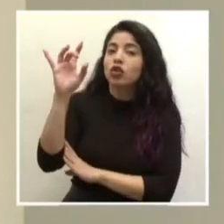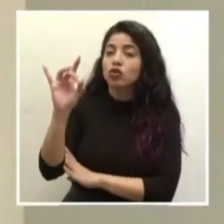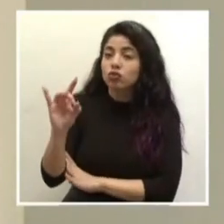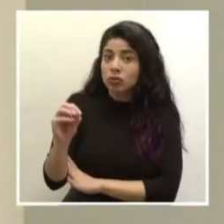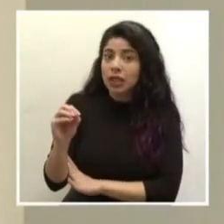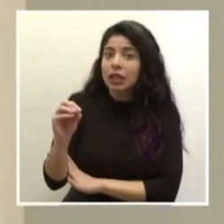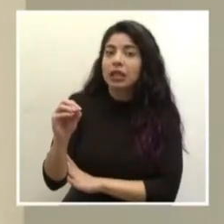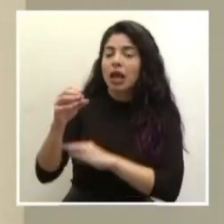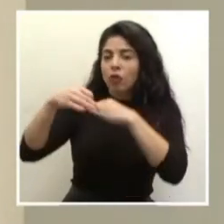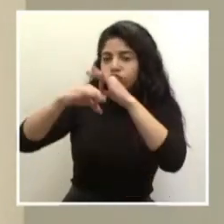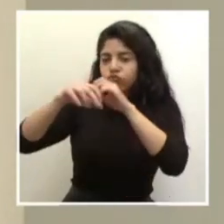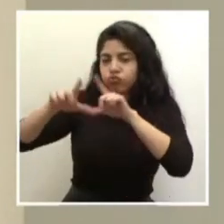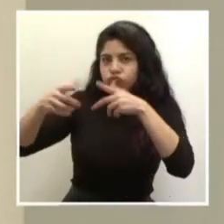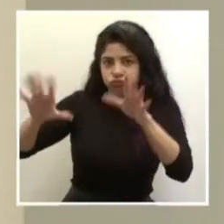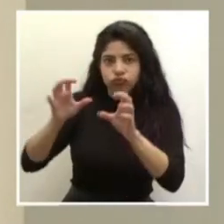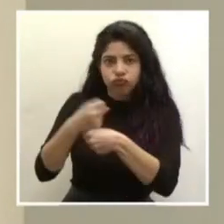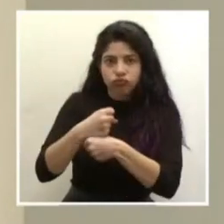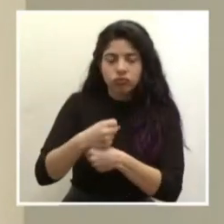33.780 muestras.